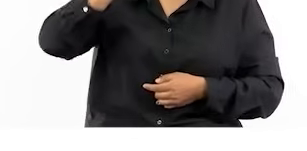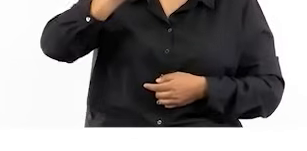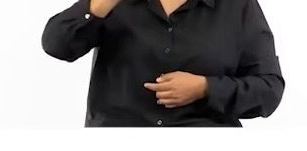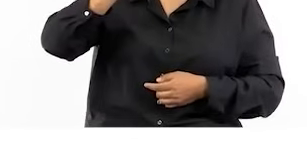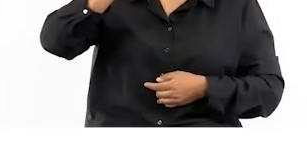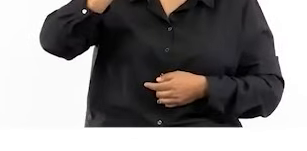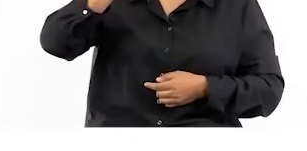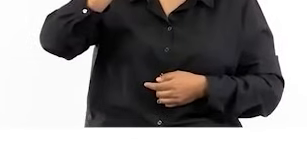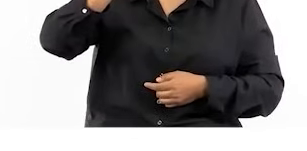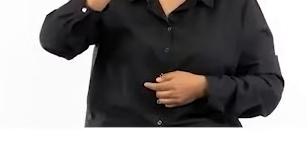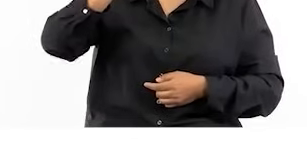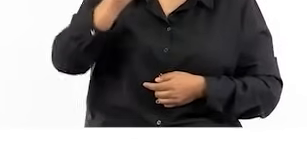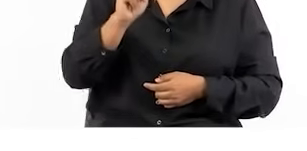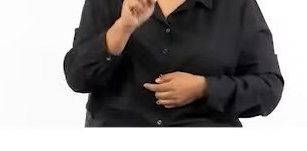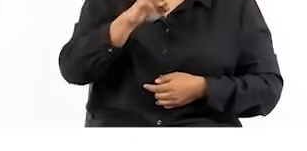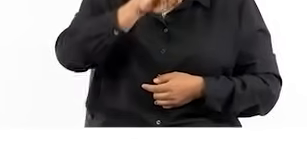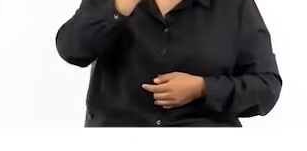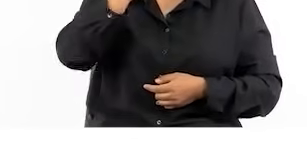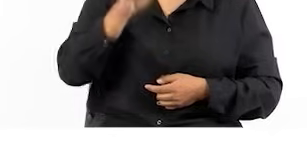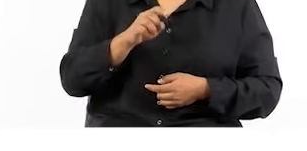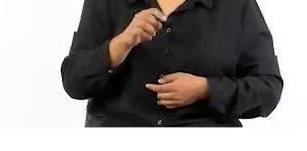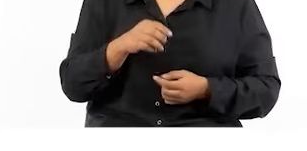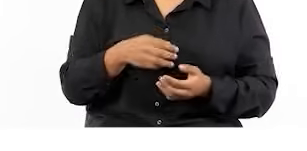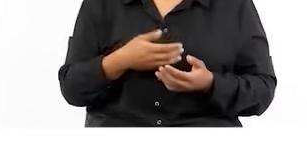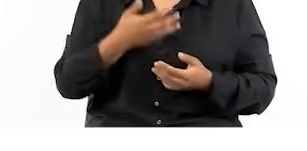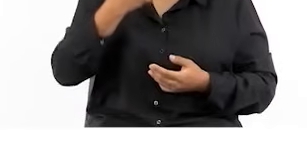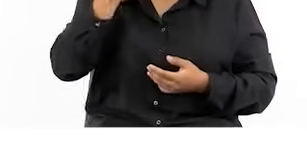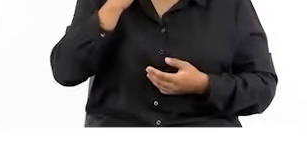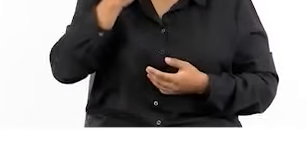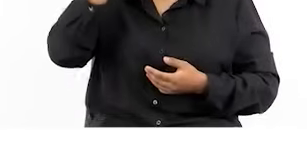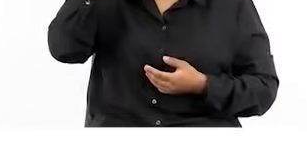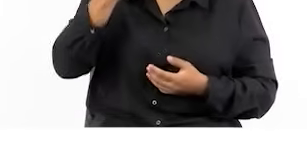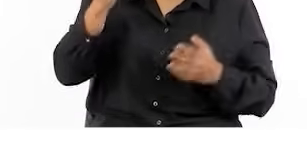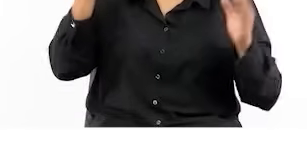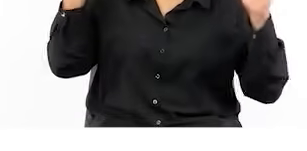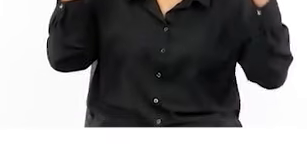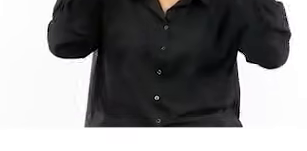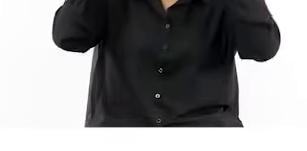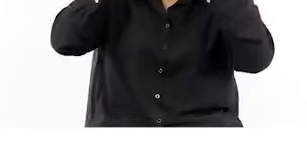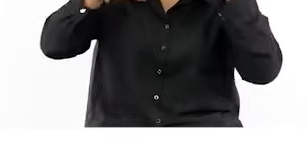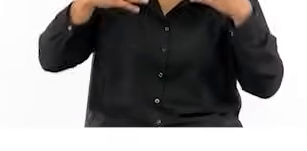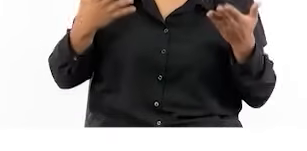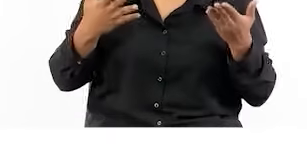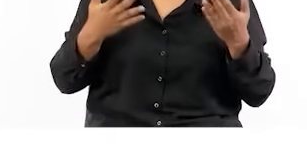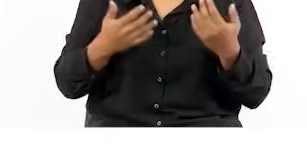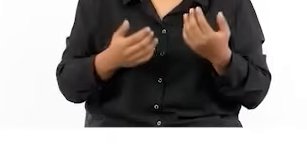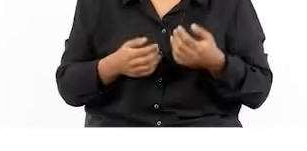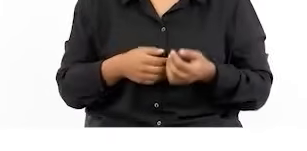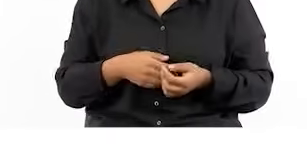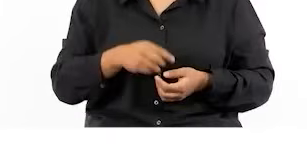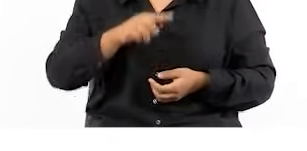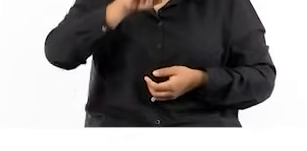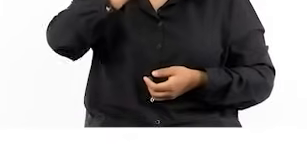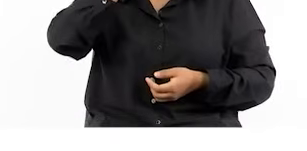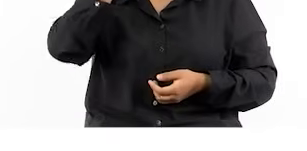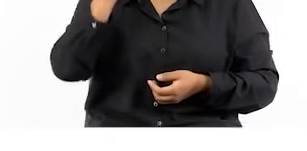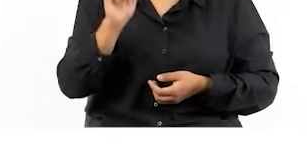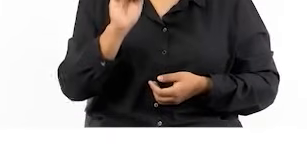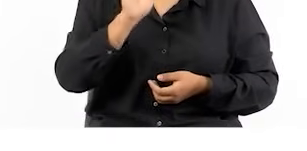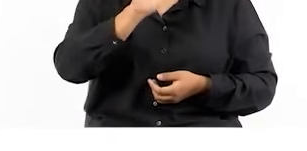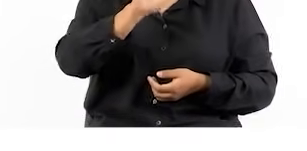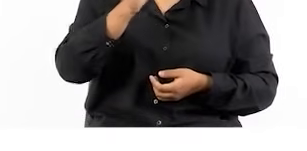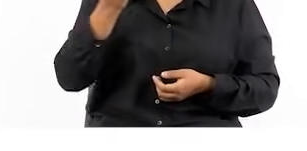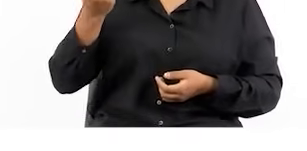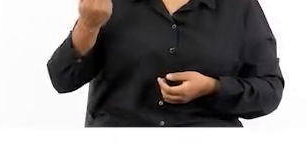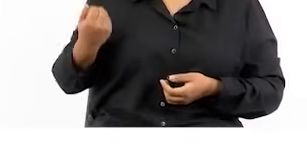a este movimiento se le conoce como rotación. Esto responde a la pregunta, ¿por qué hay día y noche en nuestro